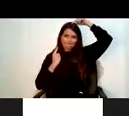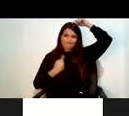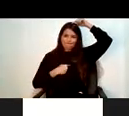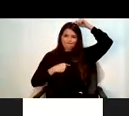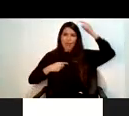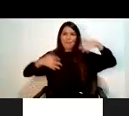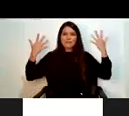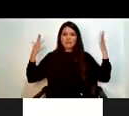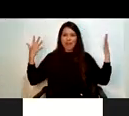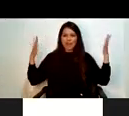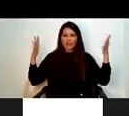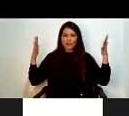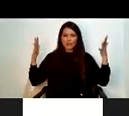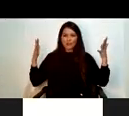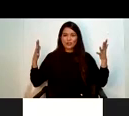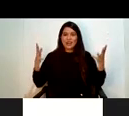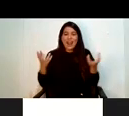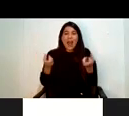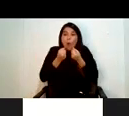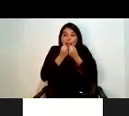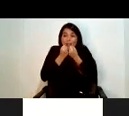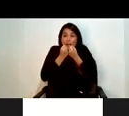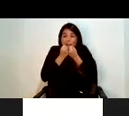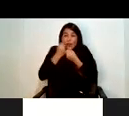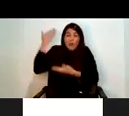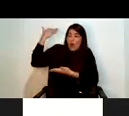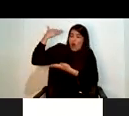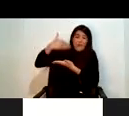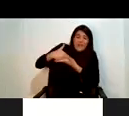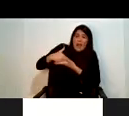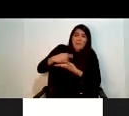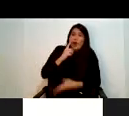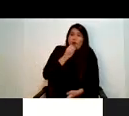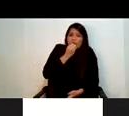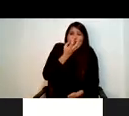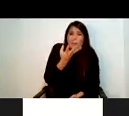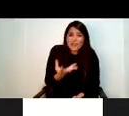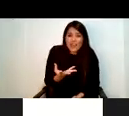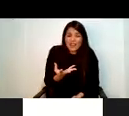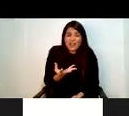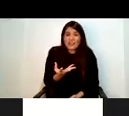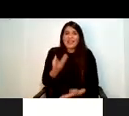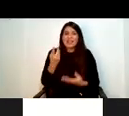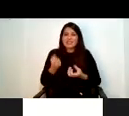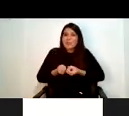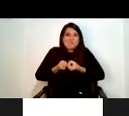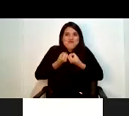manos. Retenerlo es como obligarme a no vomitar. El impulso es así de